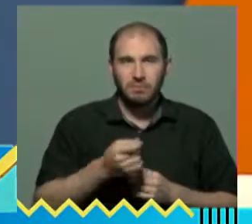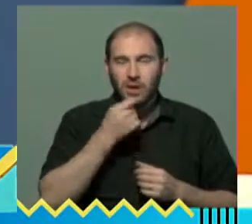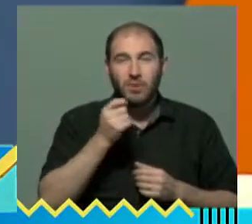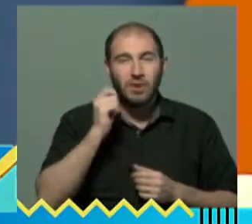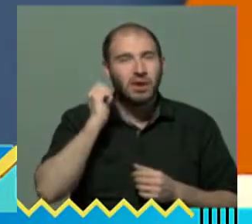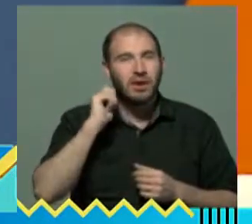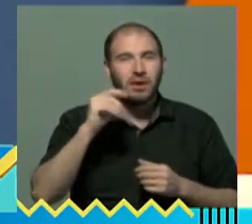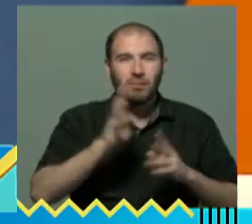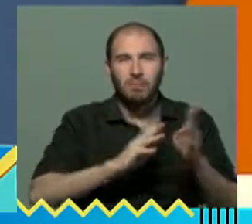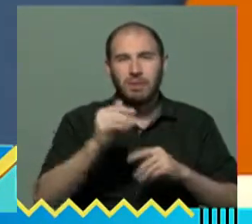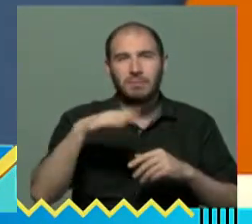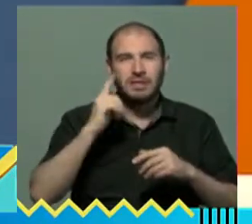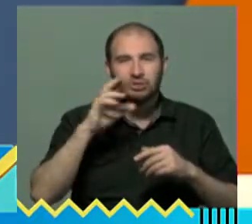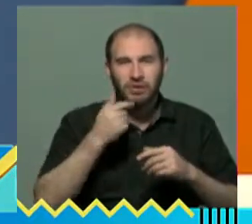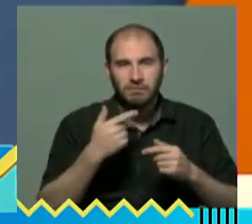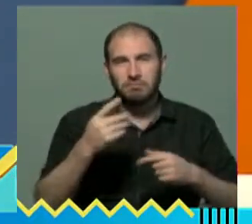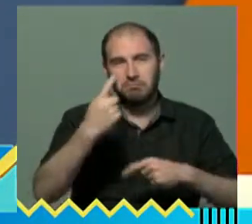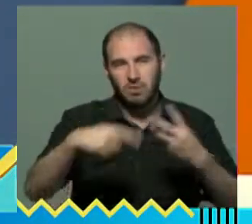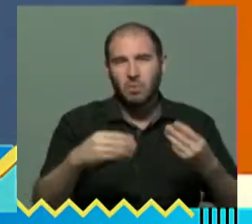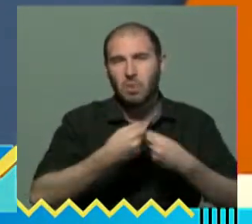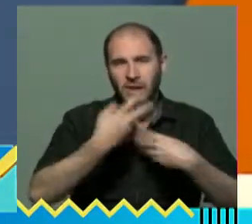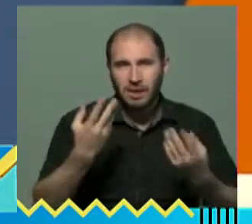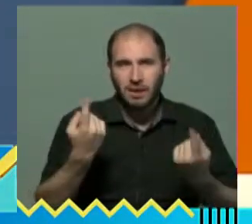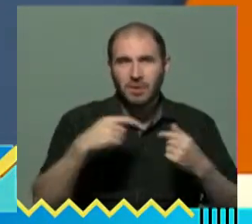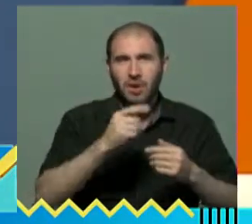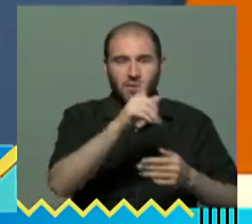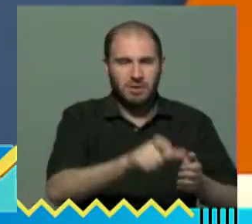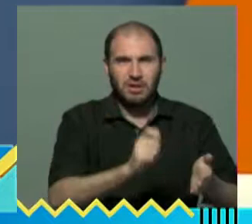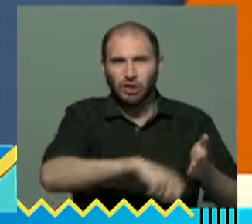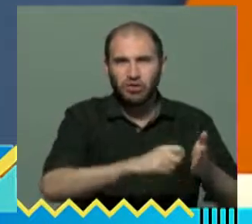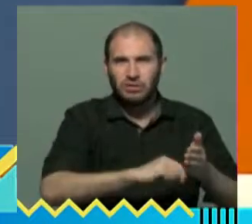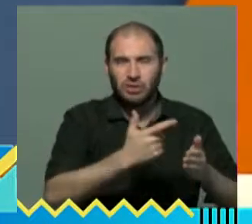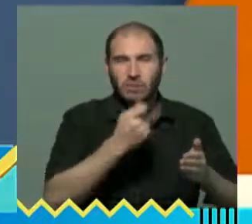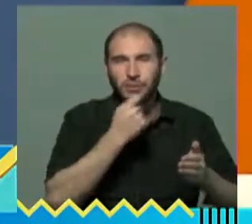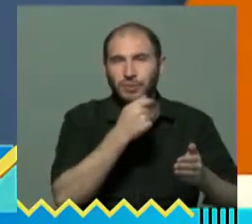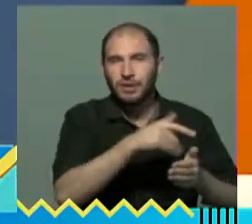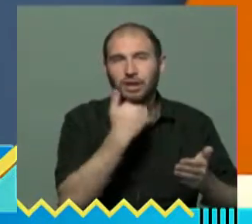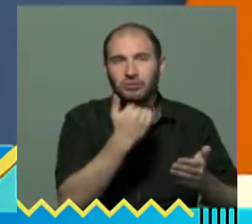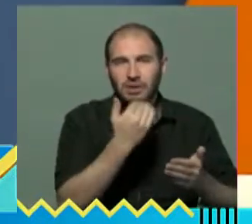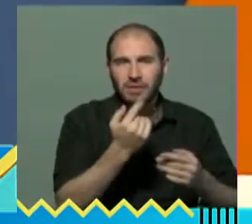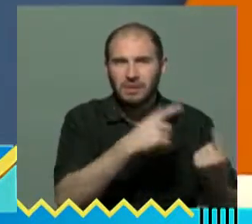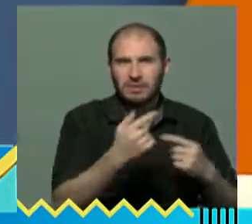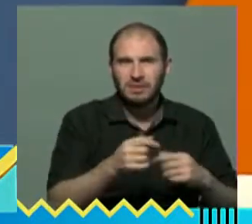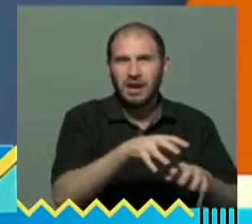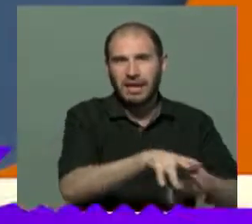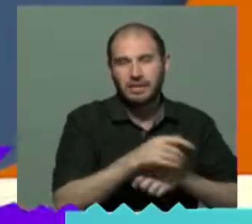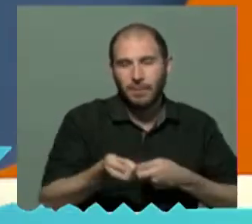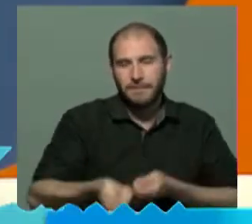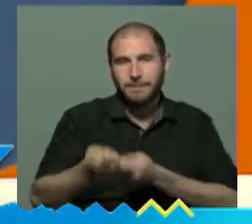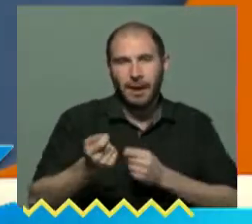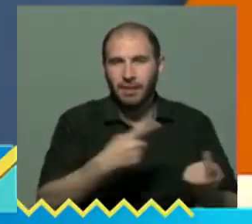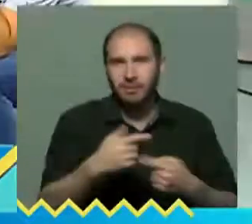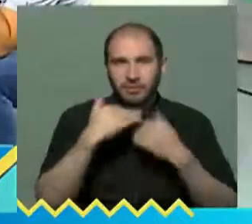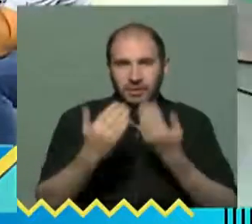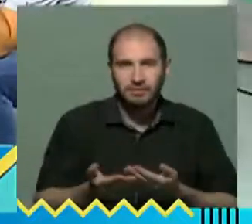puede venir Microsoft, el verdurero de la esquina, no va a contratar un chico que no sabe diferenciar un rastrillo de una pala, básicamente. Bueno,